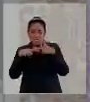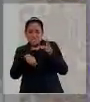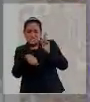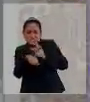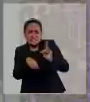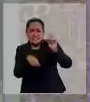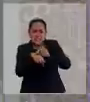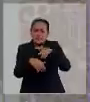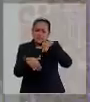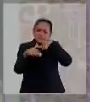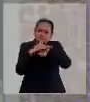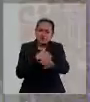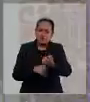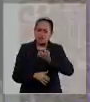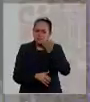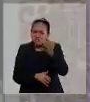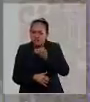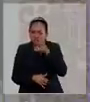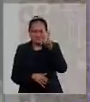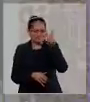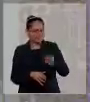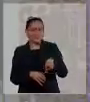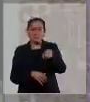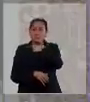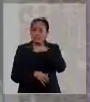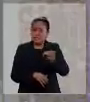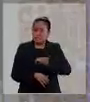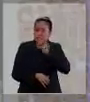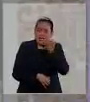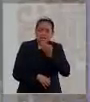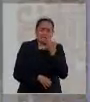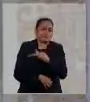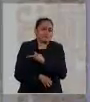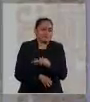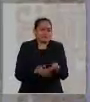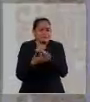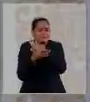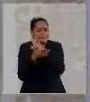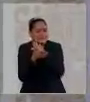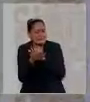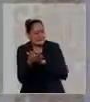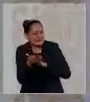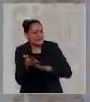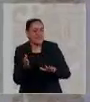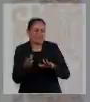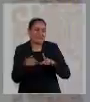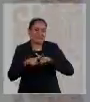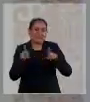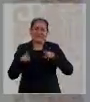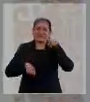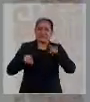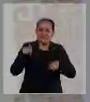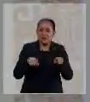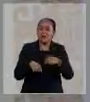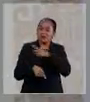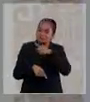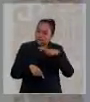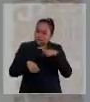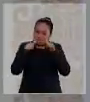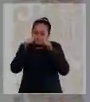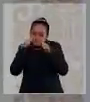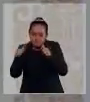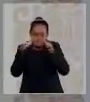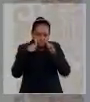condiciones paupérrimas en muchas de las escuelas, hay condiciones diferentes en todo el país, entonces tenemos que escuchar evidentemente eso. Yo he escuchado